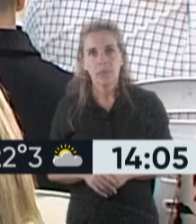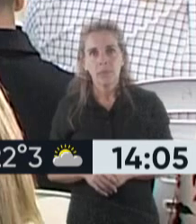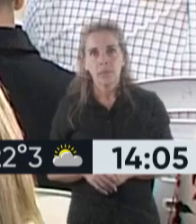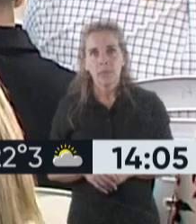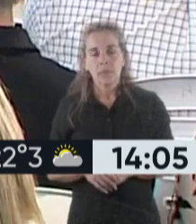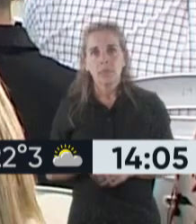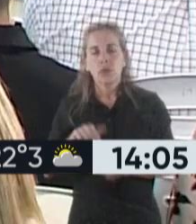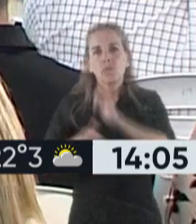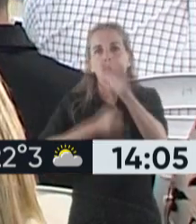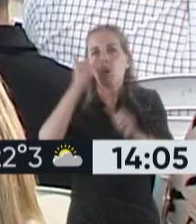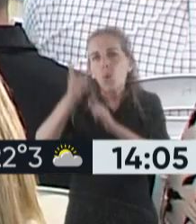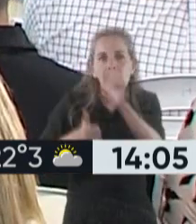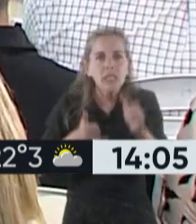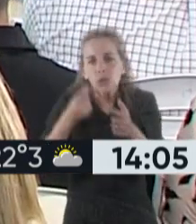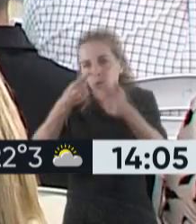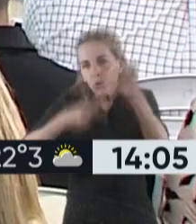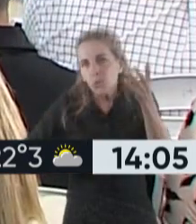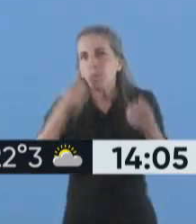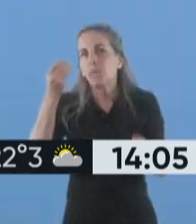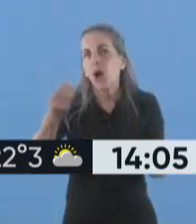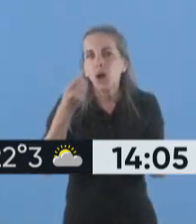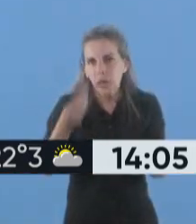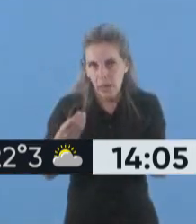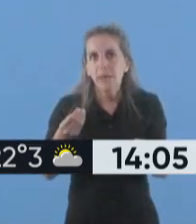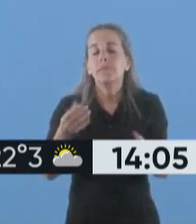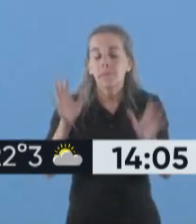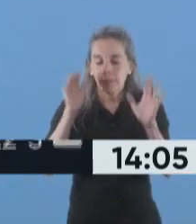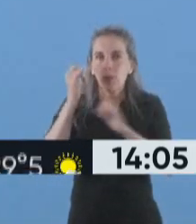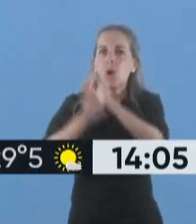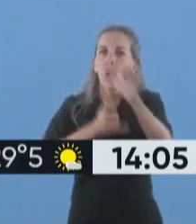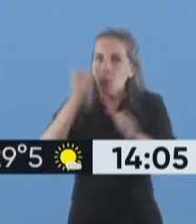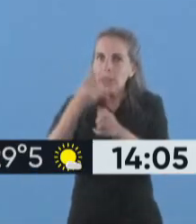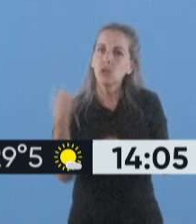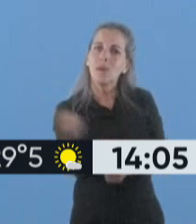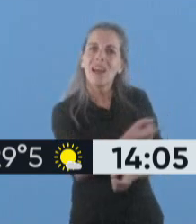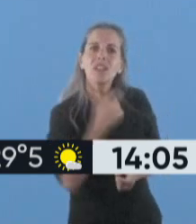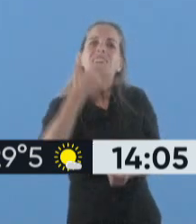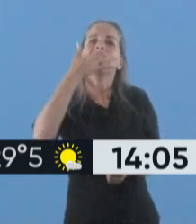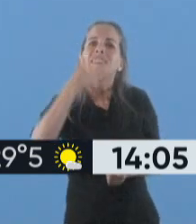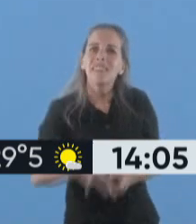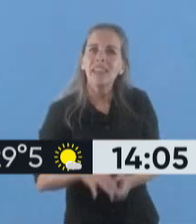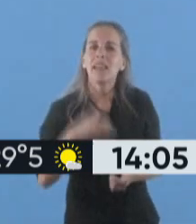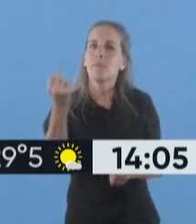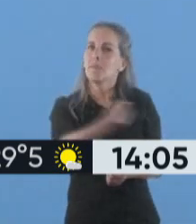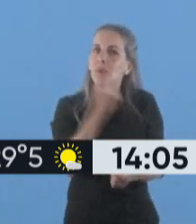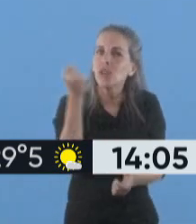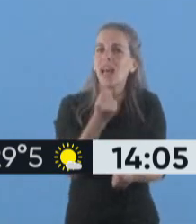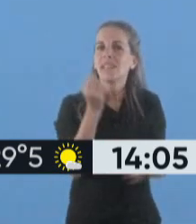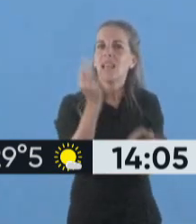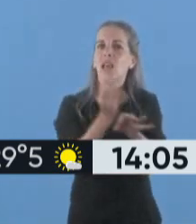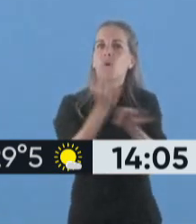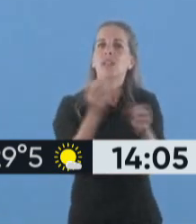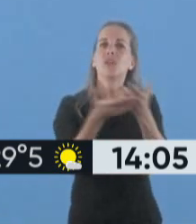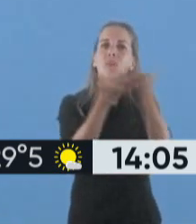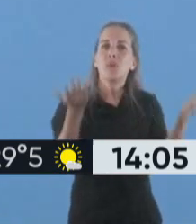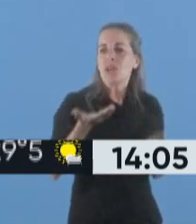¿Por qué cuento estas cosas? Cuento estas cosas para que todos tomemos dimensión de la importancia y la trascendencia de la educación pública. Ayer